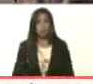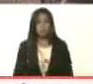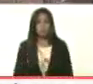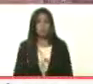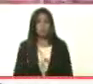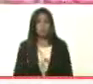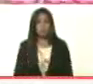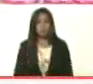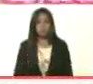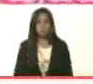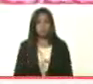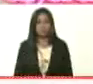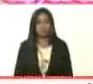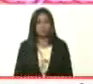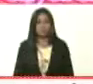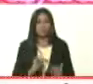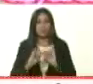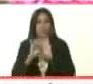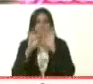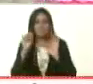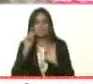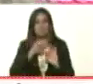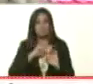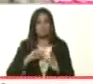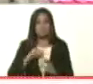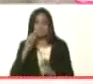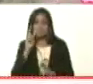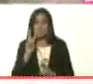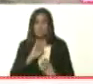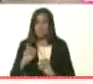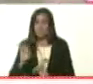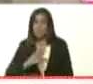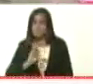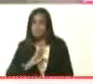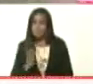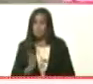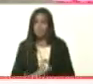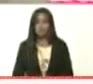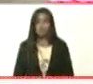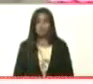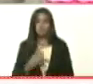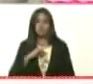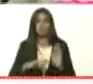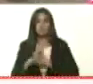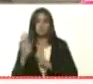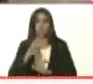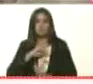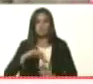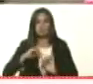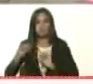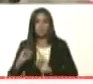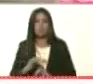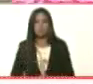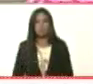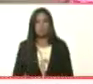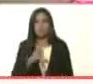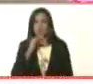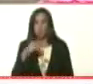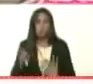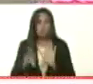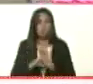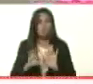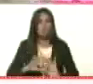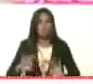Y es nuestro modelo. Lo descubrimos nosotros, lo creamos nosotros y lo vamos a desarrollar nosotros. No es copia ni calco de